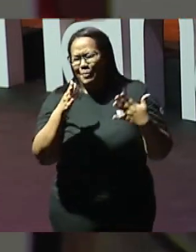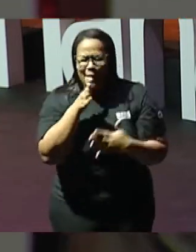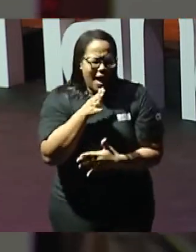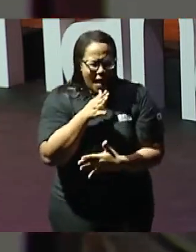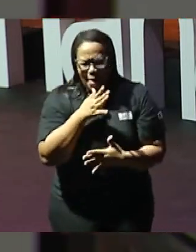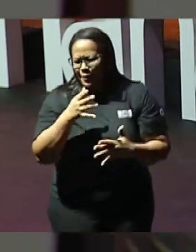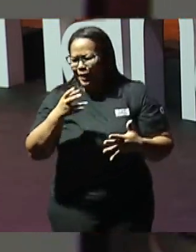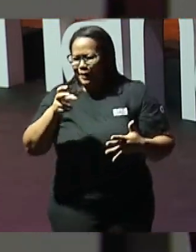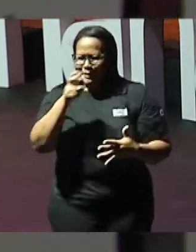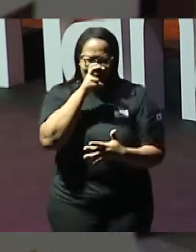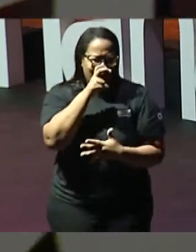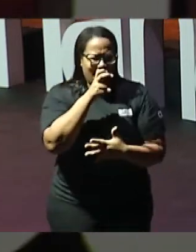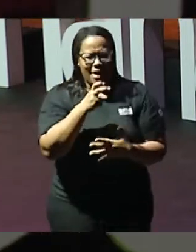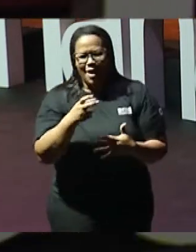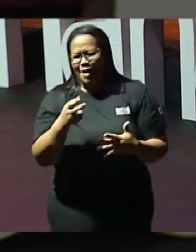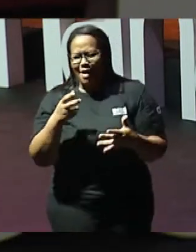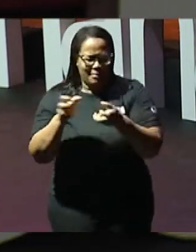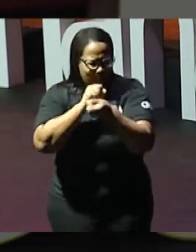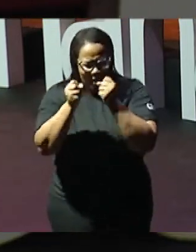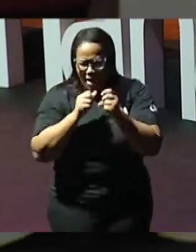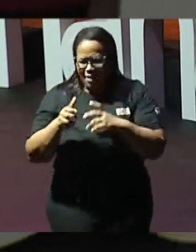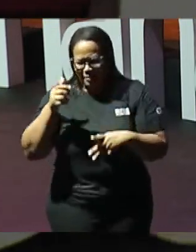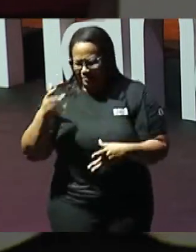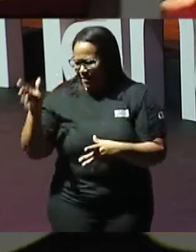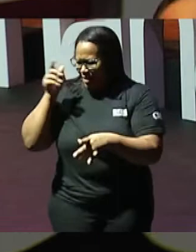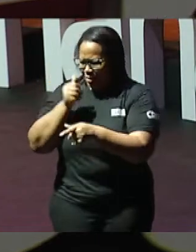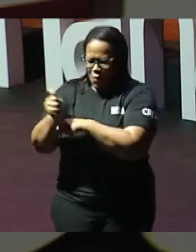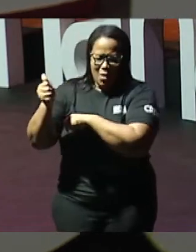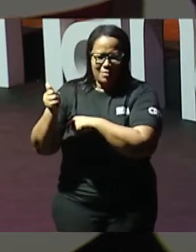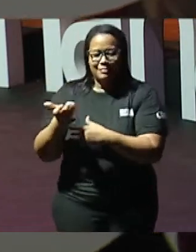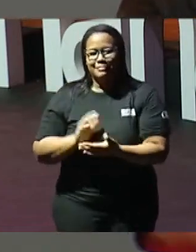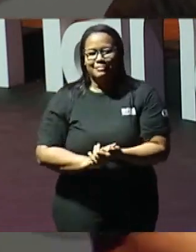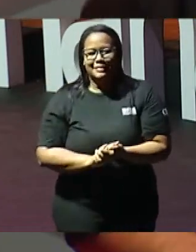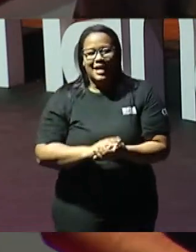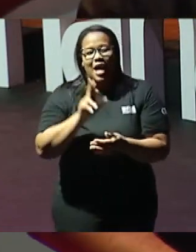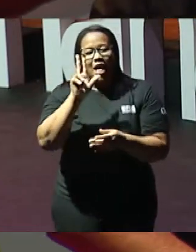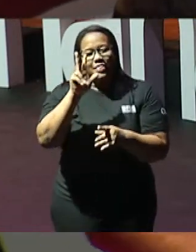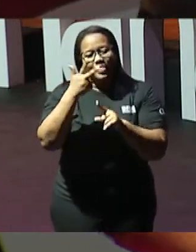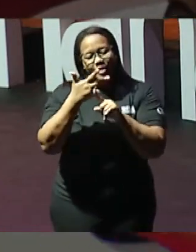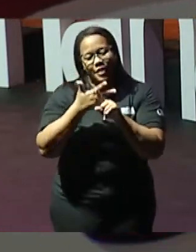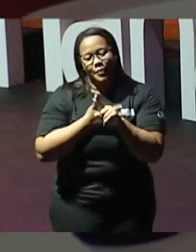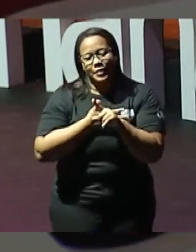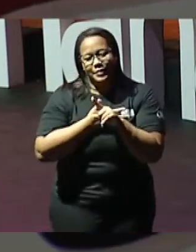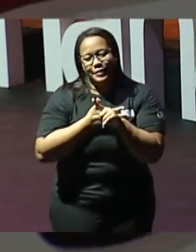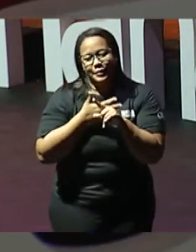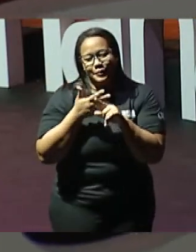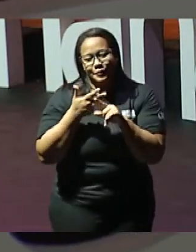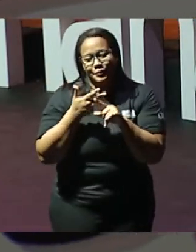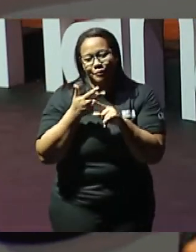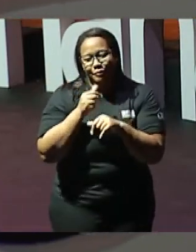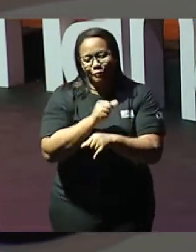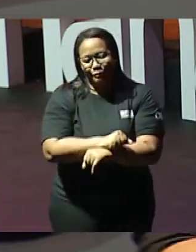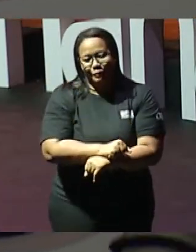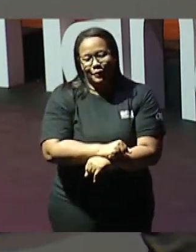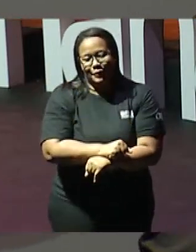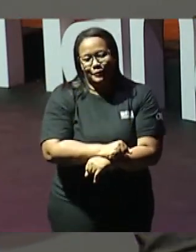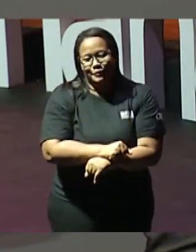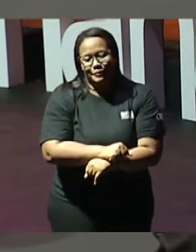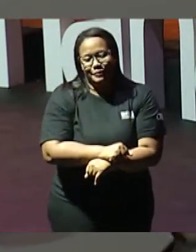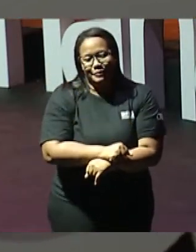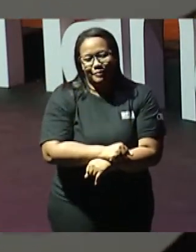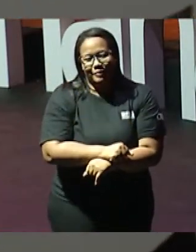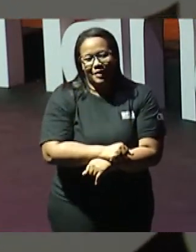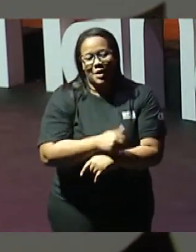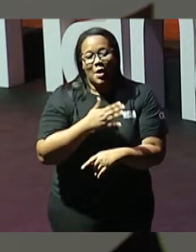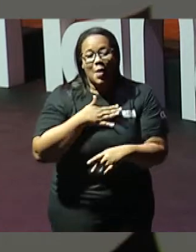algún medio por su monto y media tres meses de castigo padre eso fue mi vida en mi